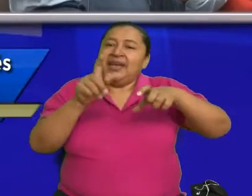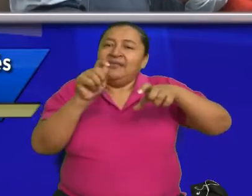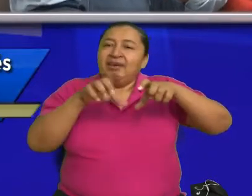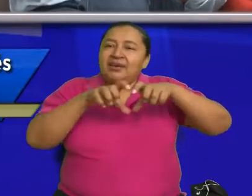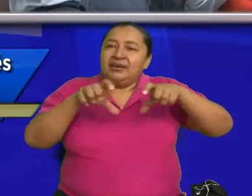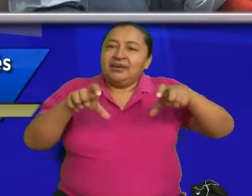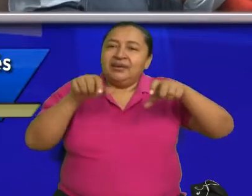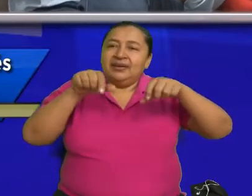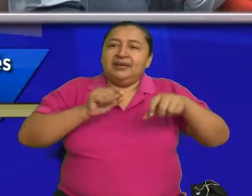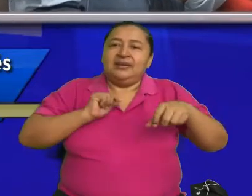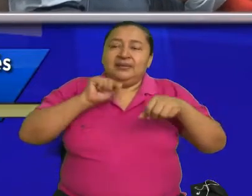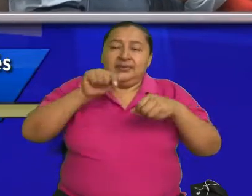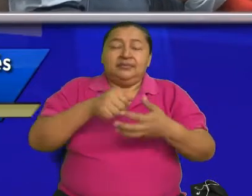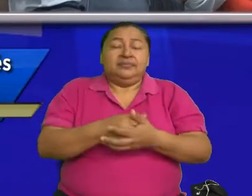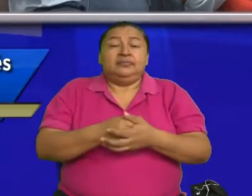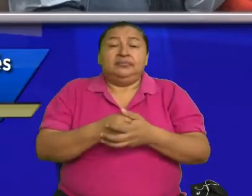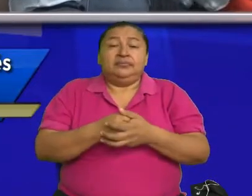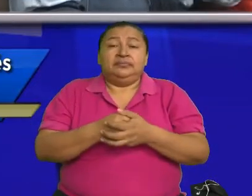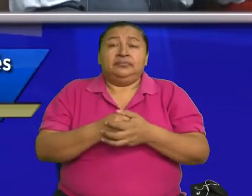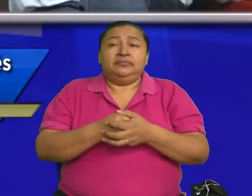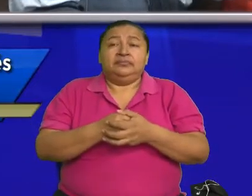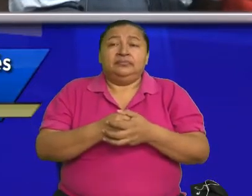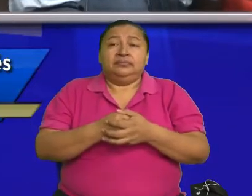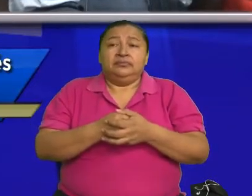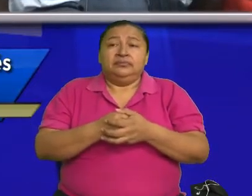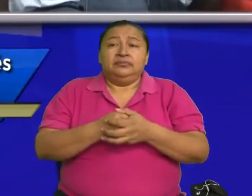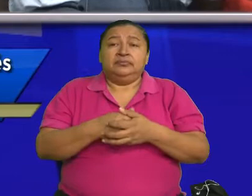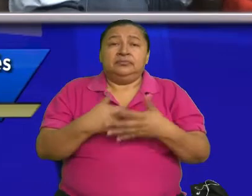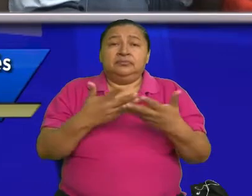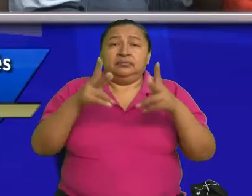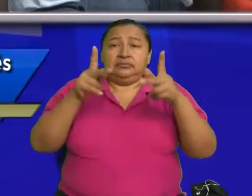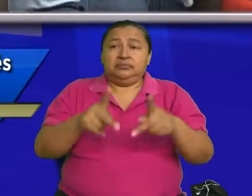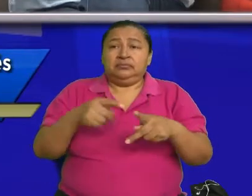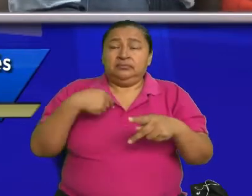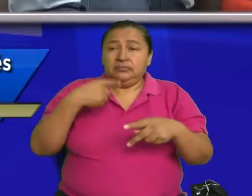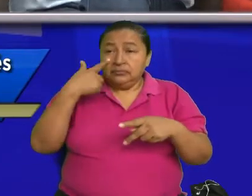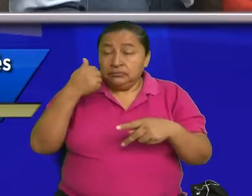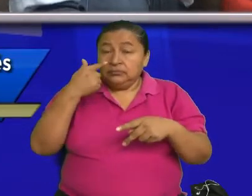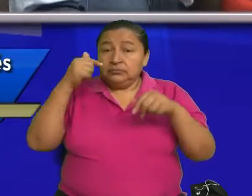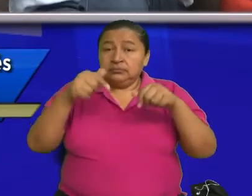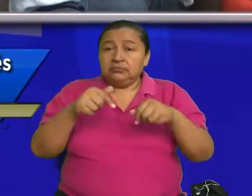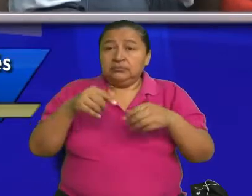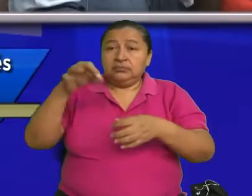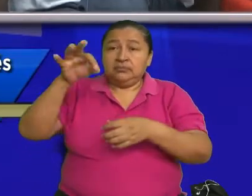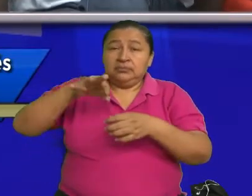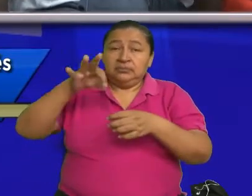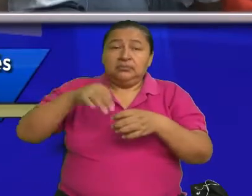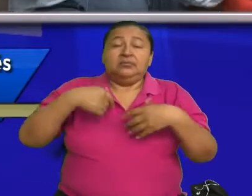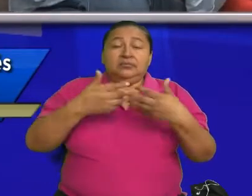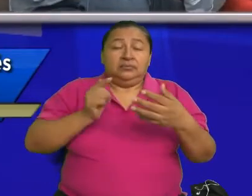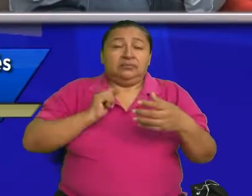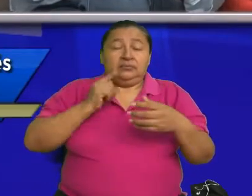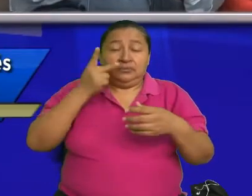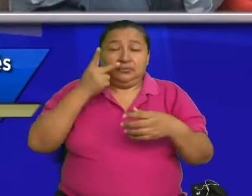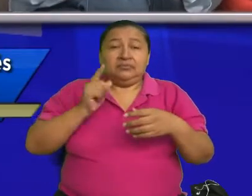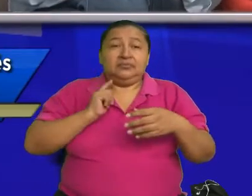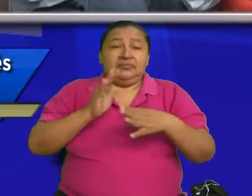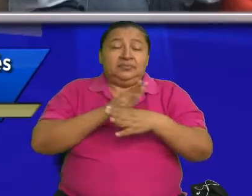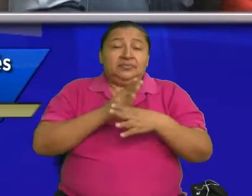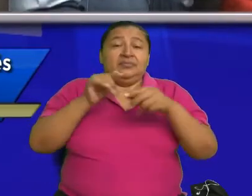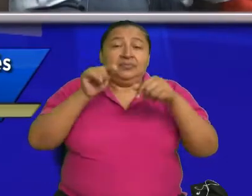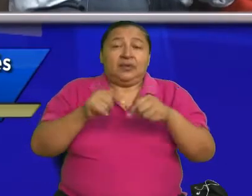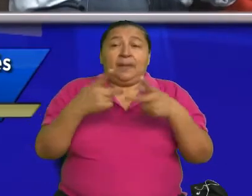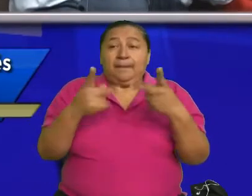jengibre, el fresco de jengibre. Hay gente que lo conocen ahorita en té, porque se han hecho bastante té con jengibre. A propósito de... Sí,